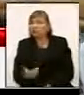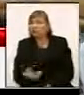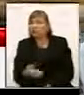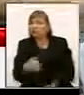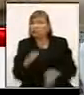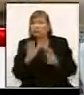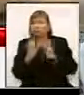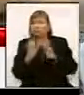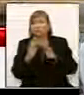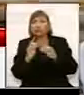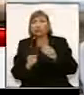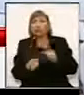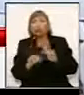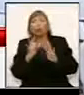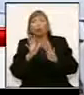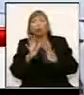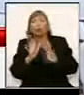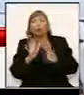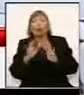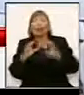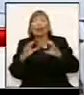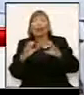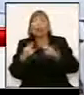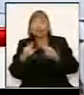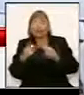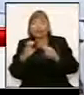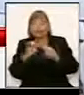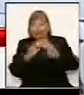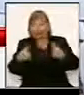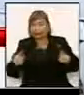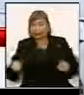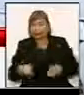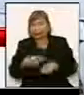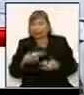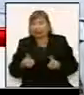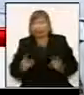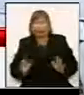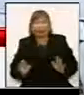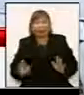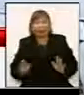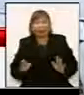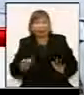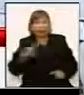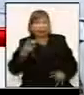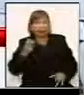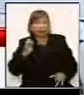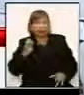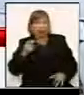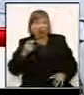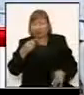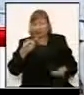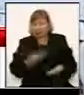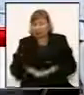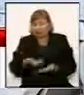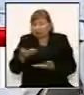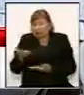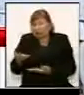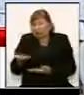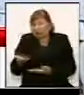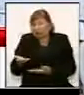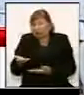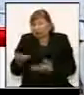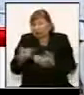9.000 metros o 9 hectáreas. Y el resto, ojo, le devuelven a la urbanizadora